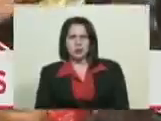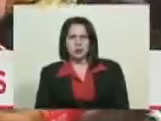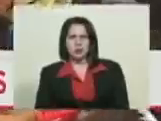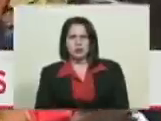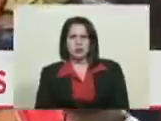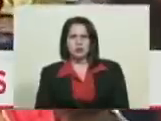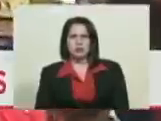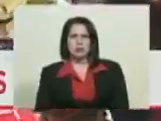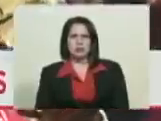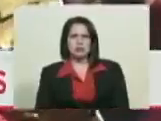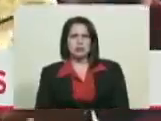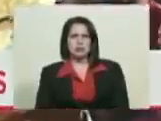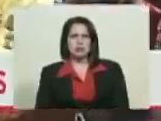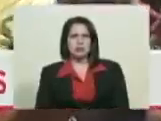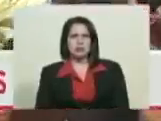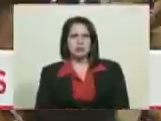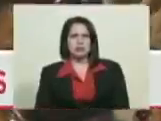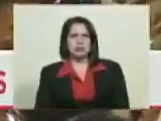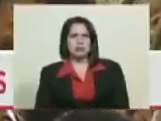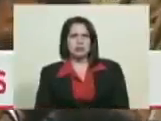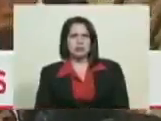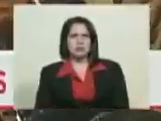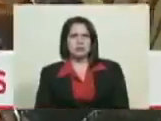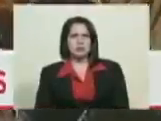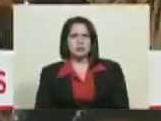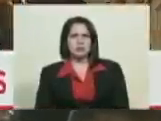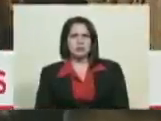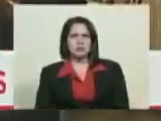Caracas, Caracas.